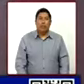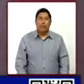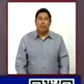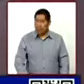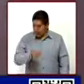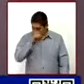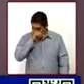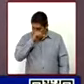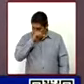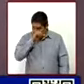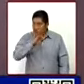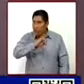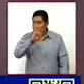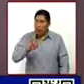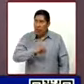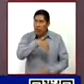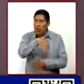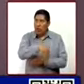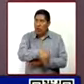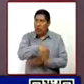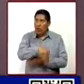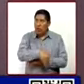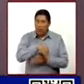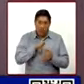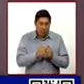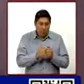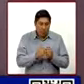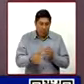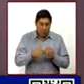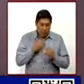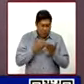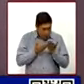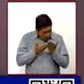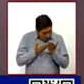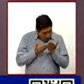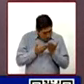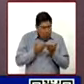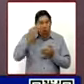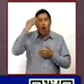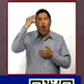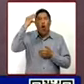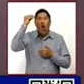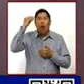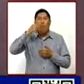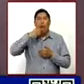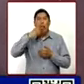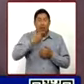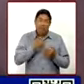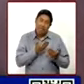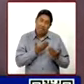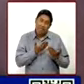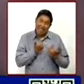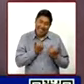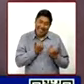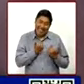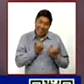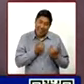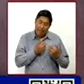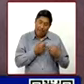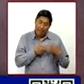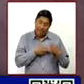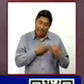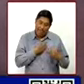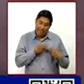día miércoles en la noche él ha recibido un mensaje de un hombre que le decía eh que lo citaba para tener relaciones